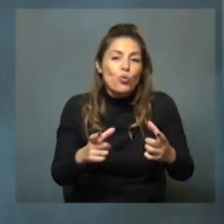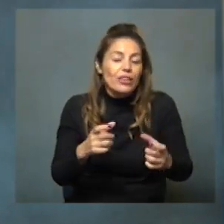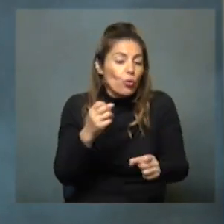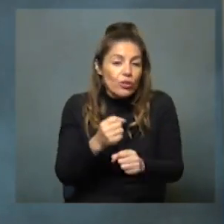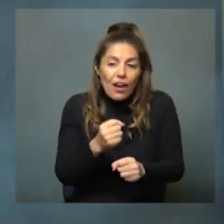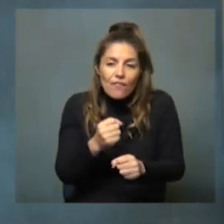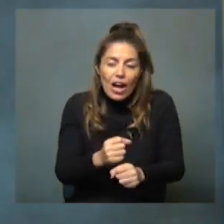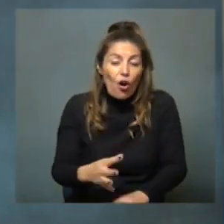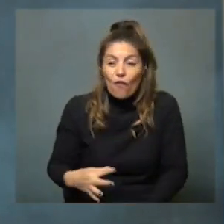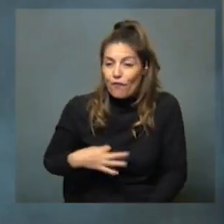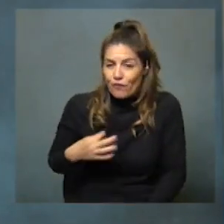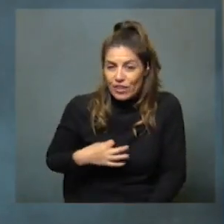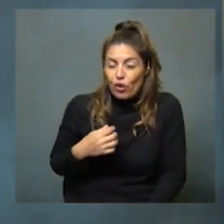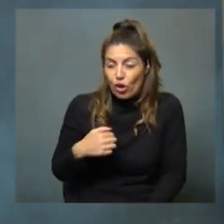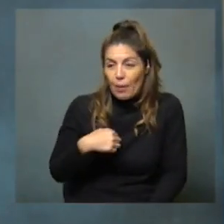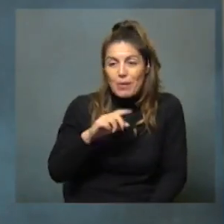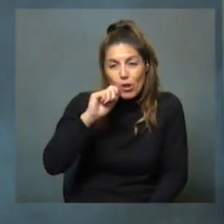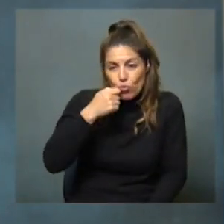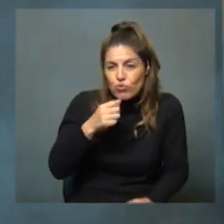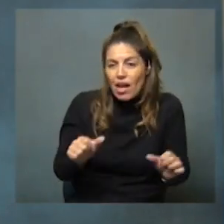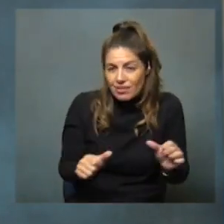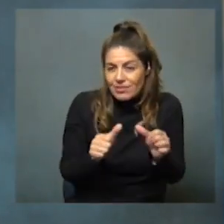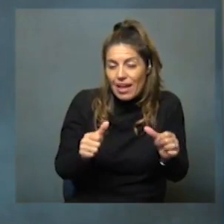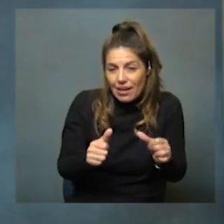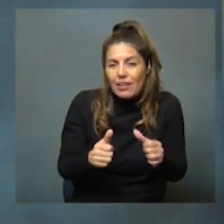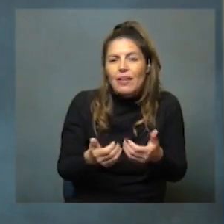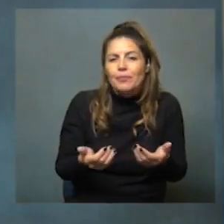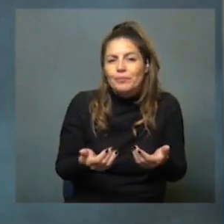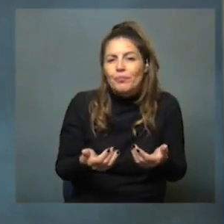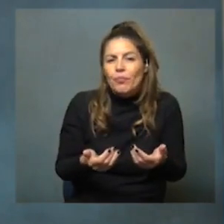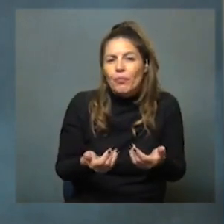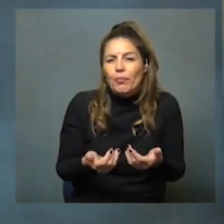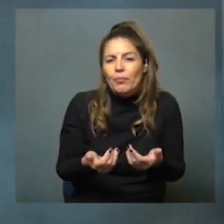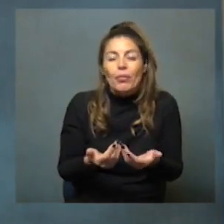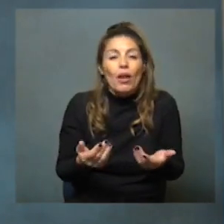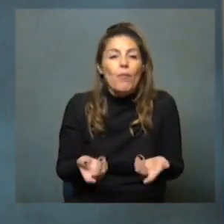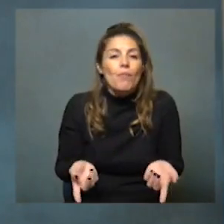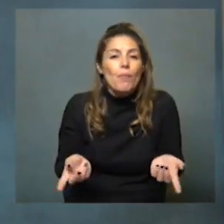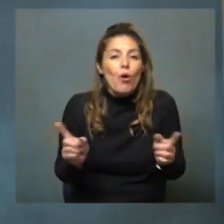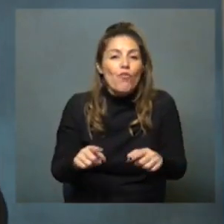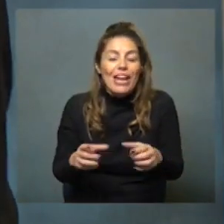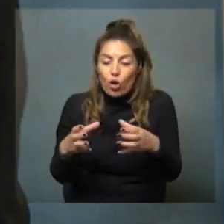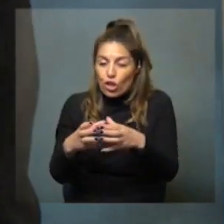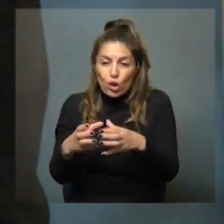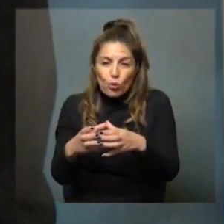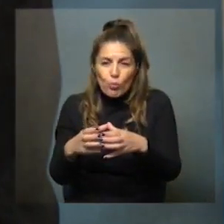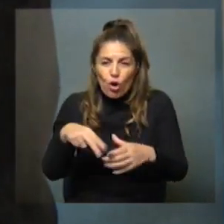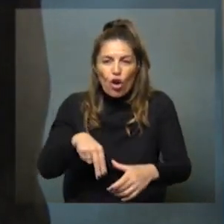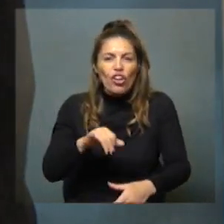trabajo vivo de lo que me gusta hacer. Por lo tanto, volver con Nickel